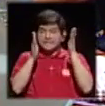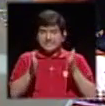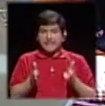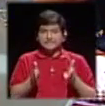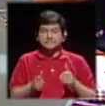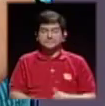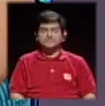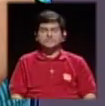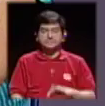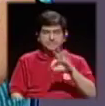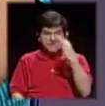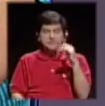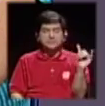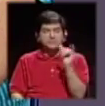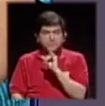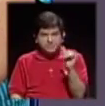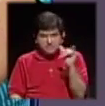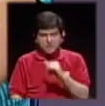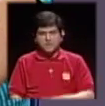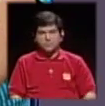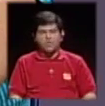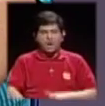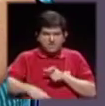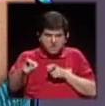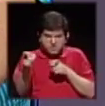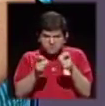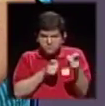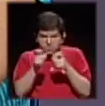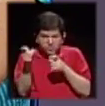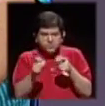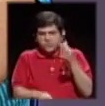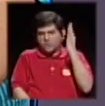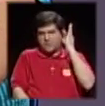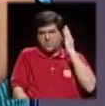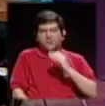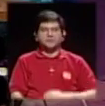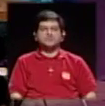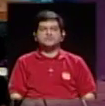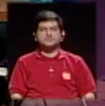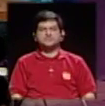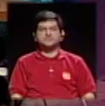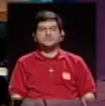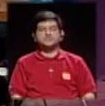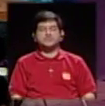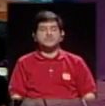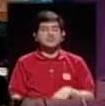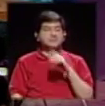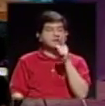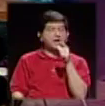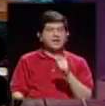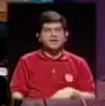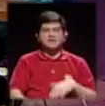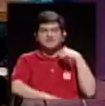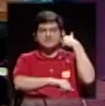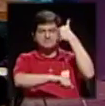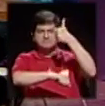y que es una forma también de control sobre las mujeres, de ponerlas como